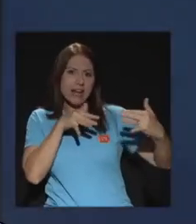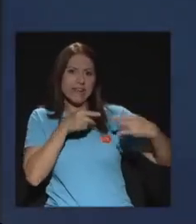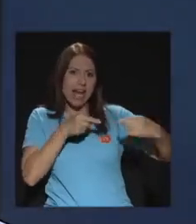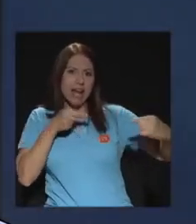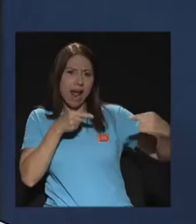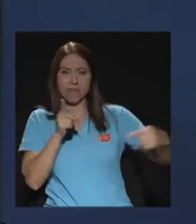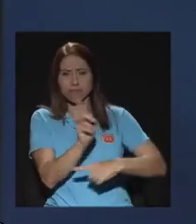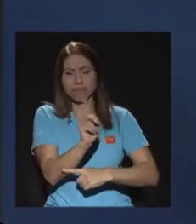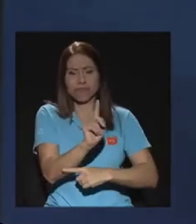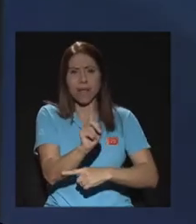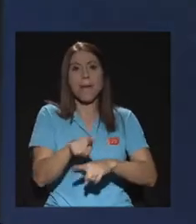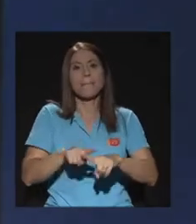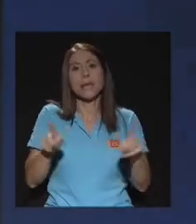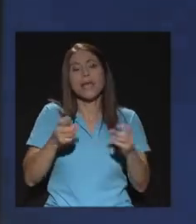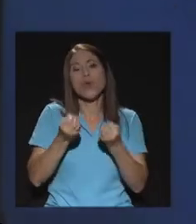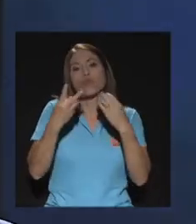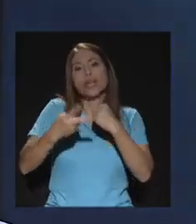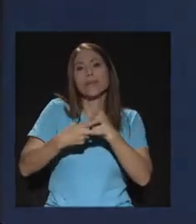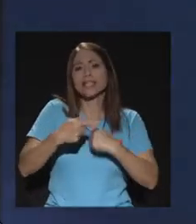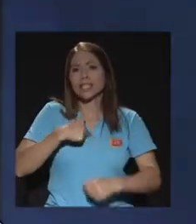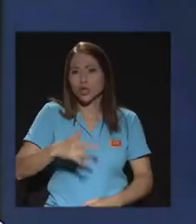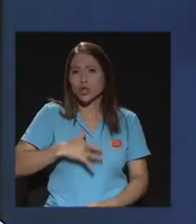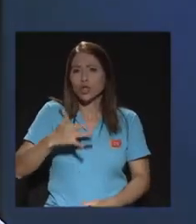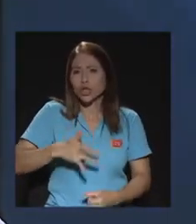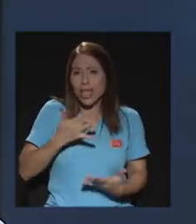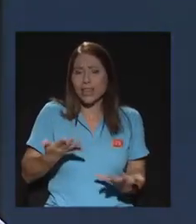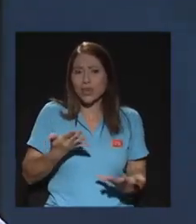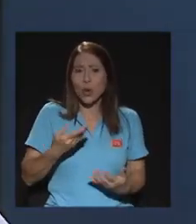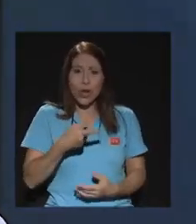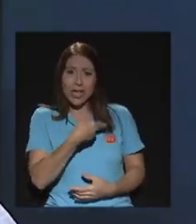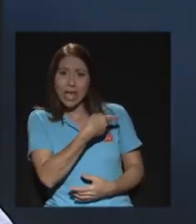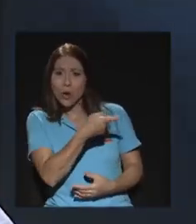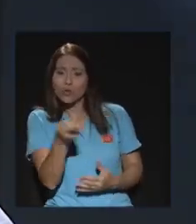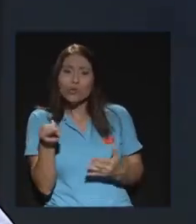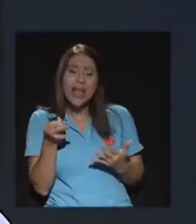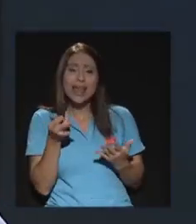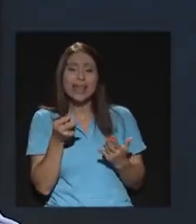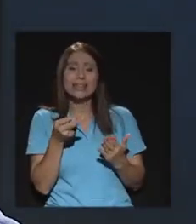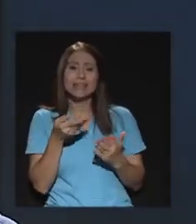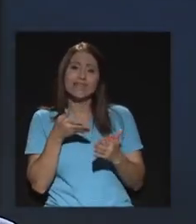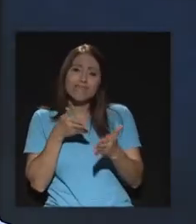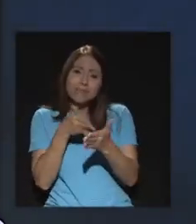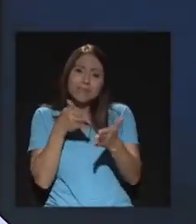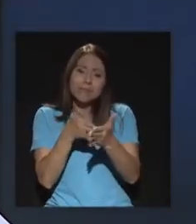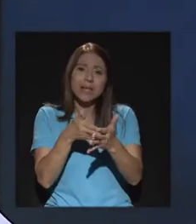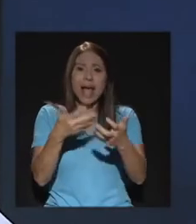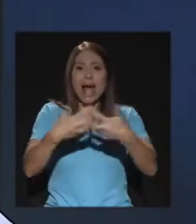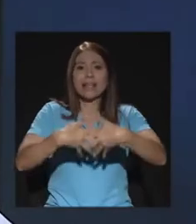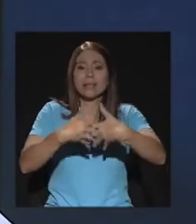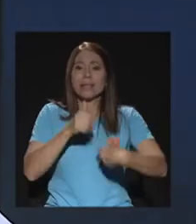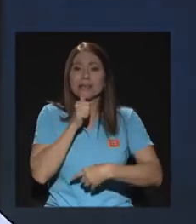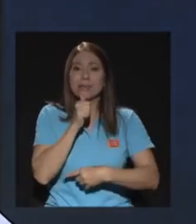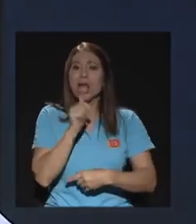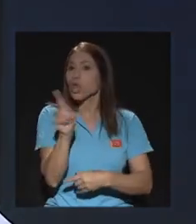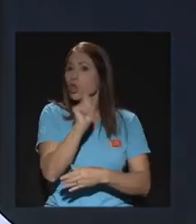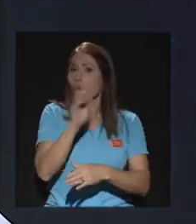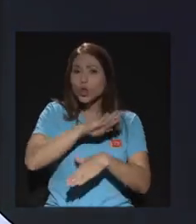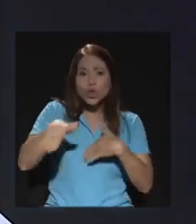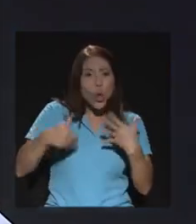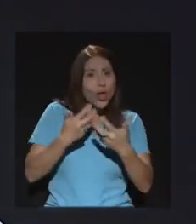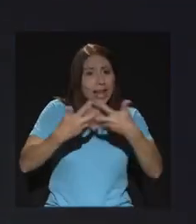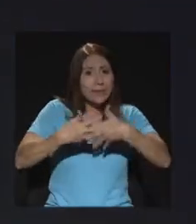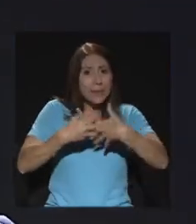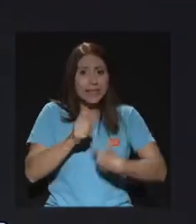pero muchas veces yo siento que hay un perjuicio de parte de ustedes con relación a las empresas. No todas las empresas de este país son